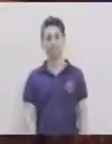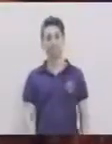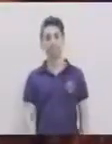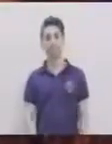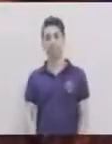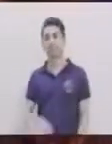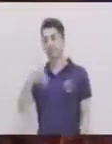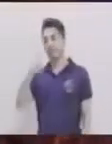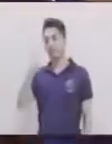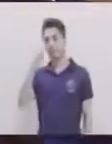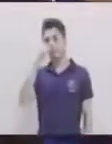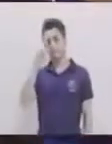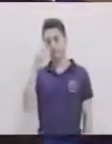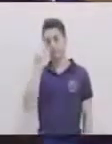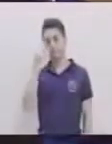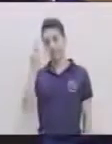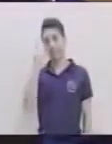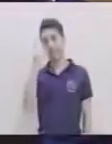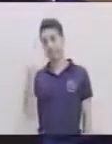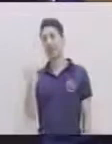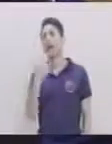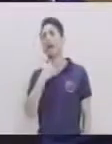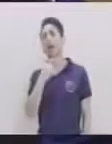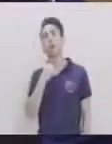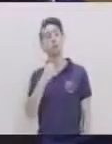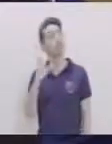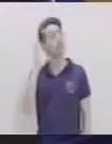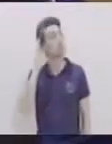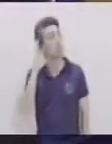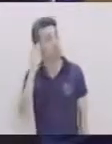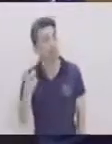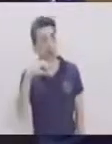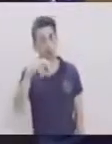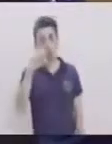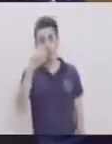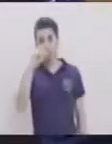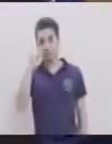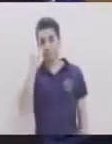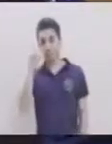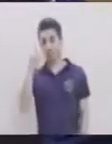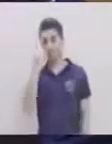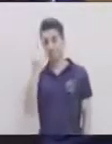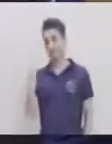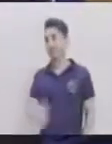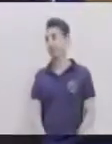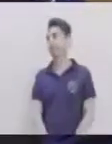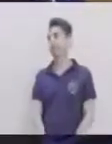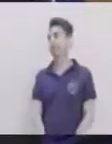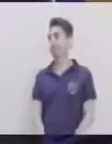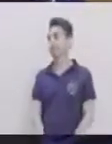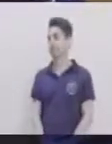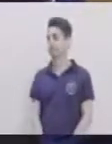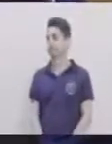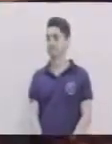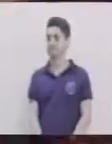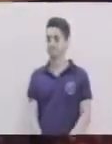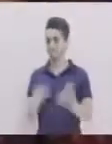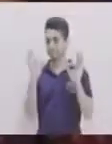Digámosla una vez más. A Patricia le gusta escuchar la noticia.